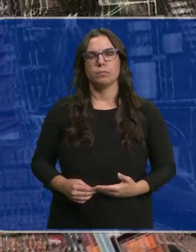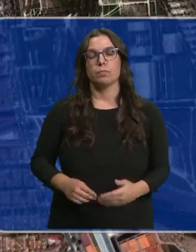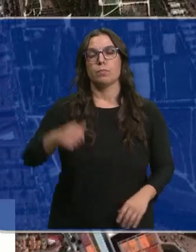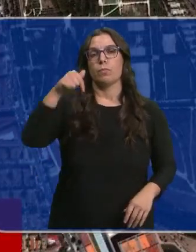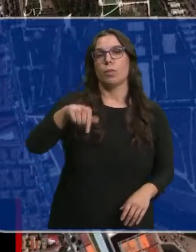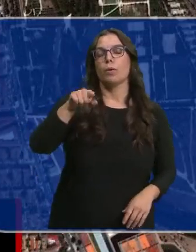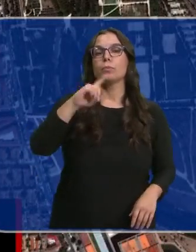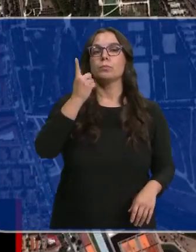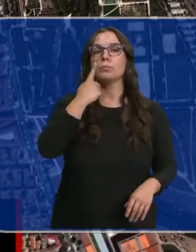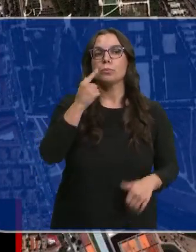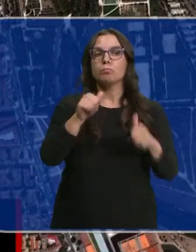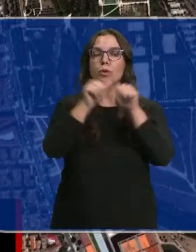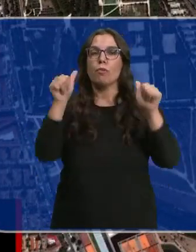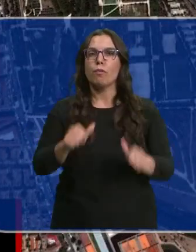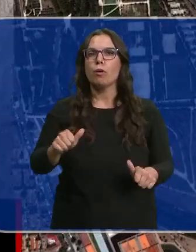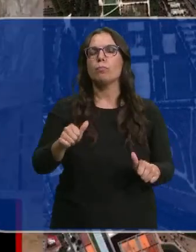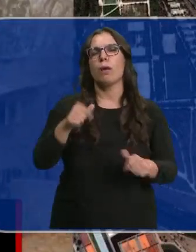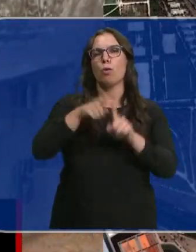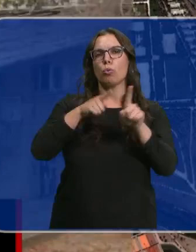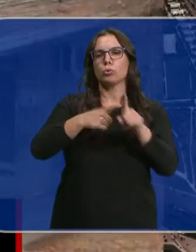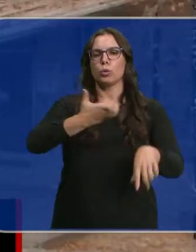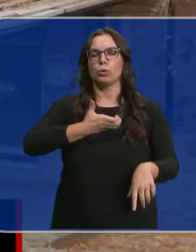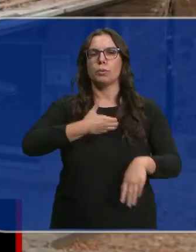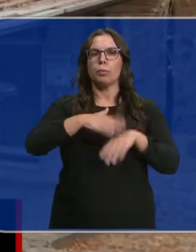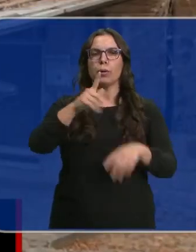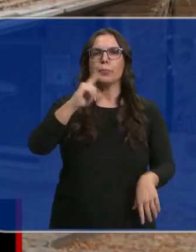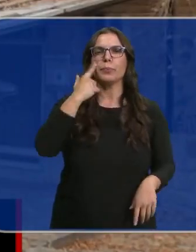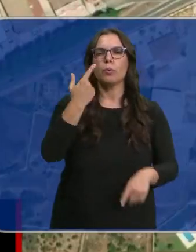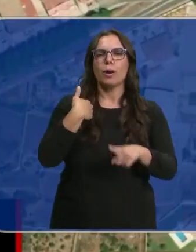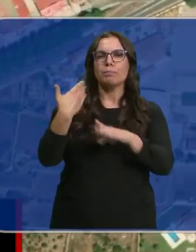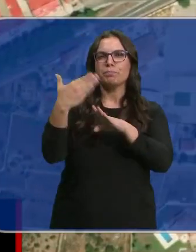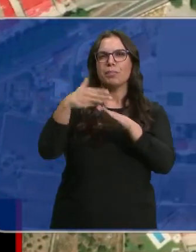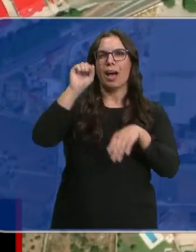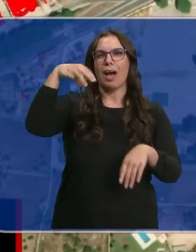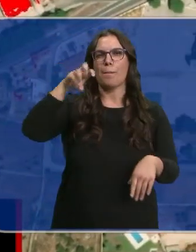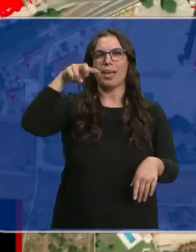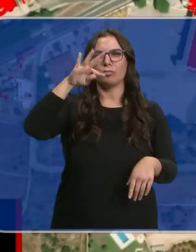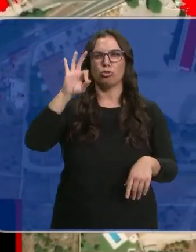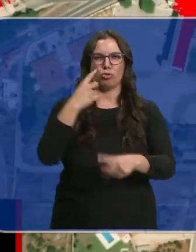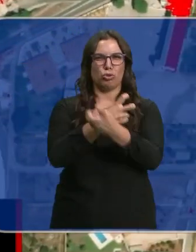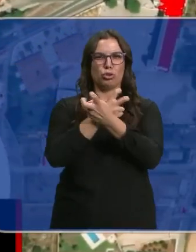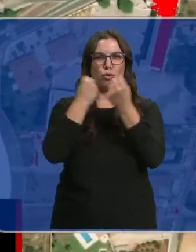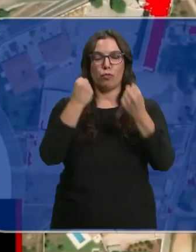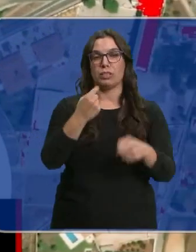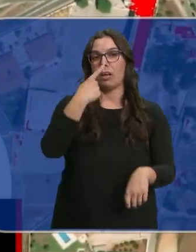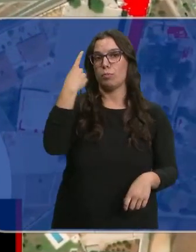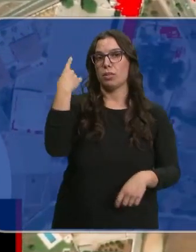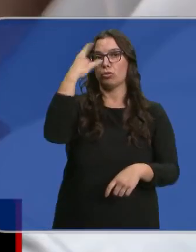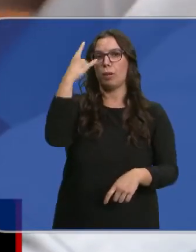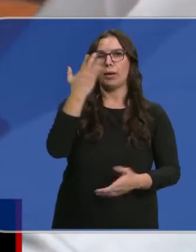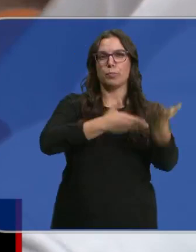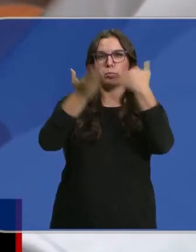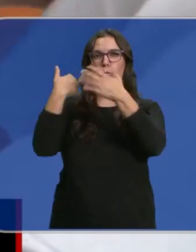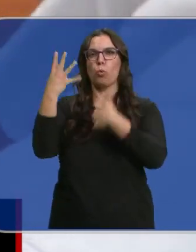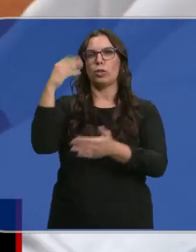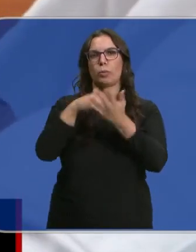Hoy conoceremos las fórmulas que utilizan los ayuntamientos para detectar restos de amianto. Es un producto muy tóxico. En Salamanca el año pasado retiraron